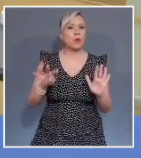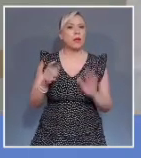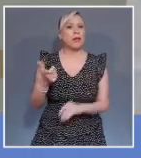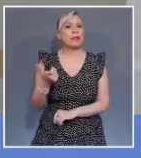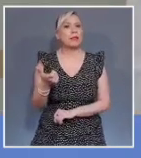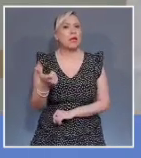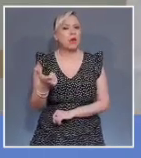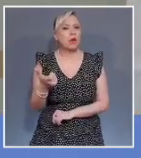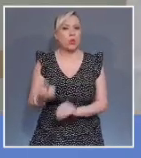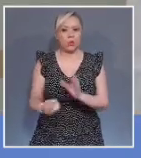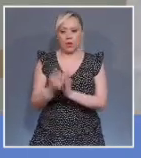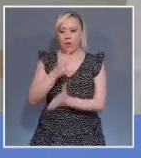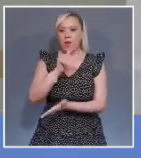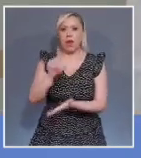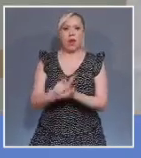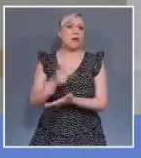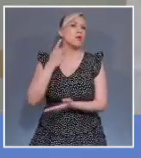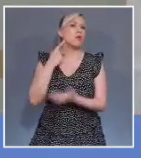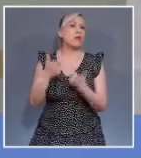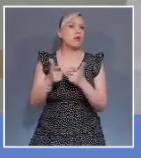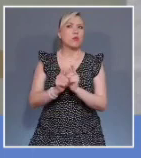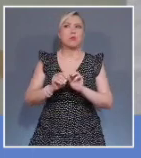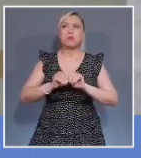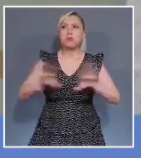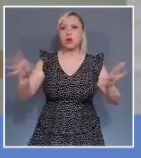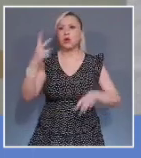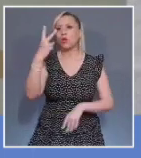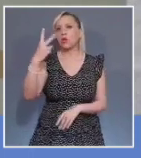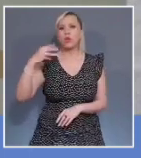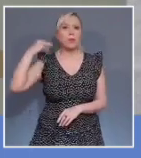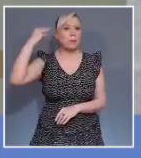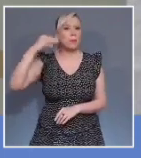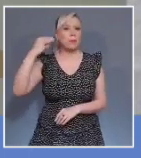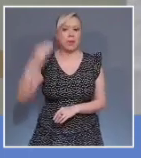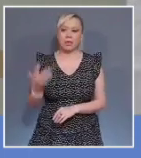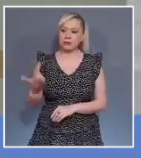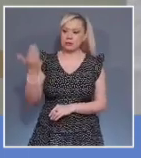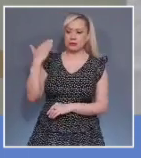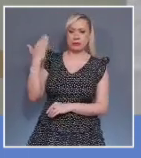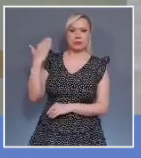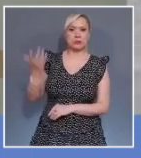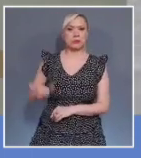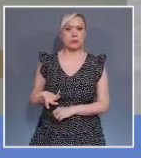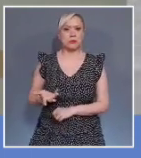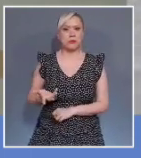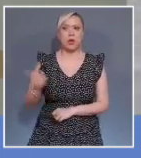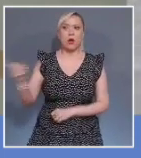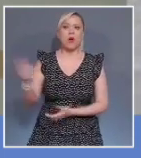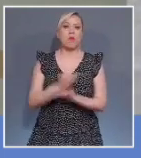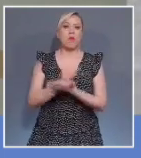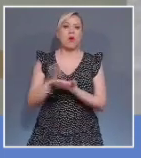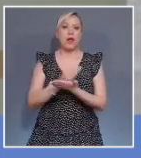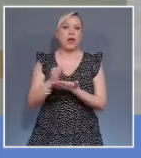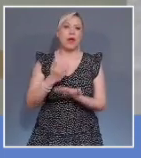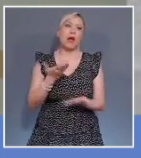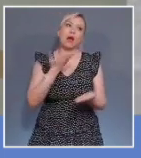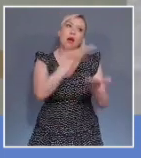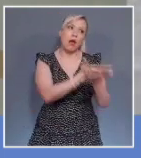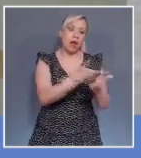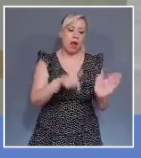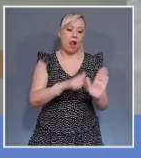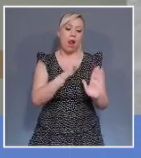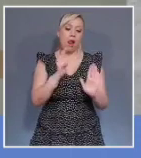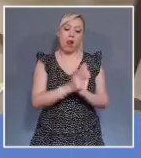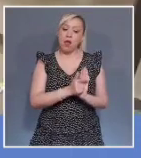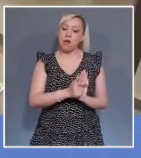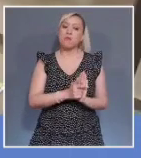políticos publicada el 2 de marzo pasado. Morena pedía que, conforme a dicha ley, usaría los